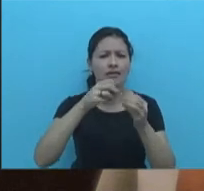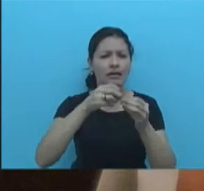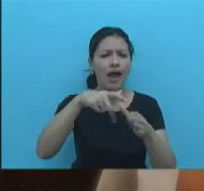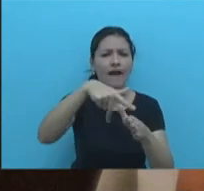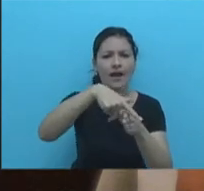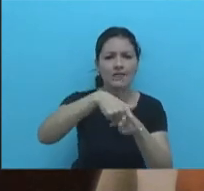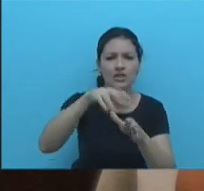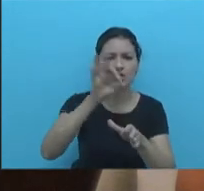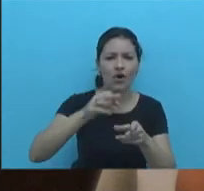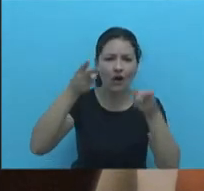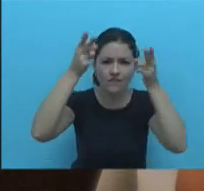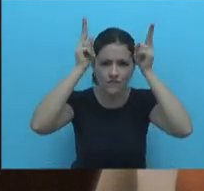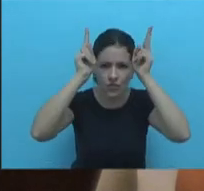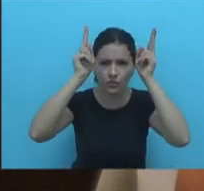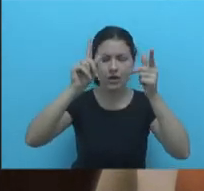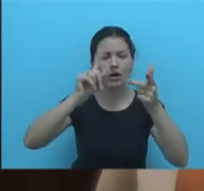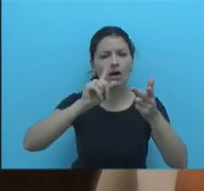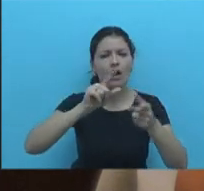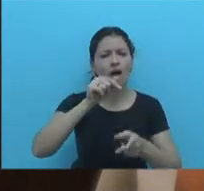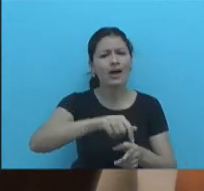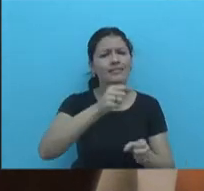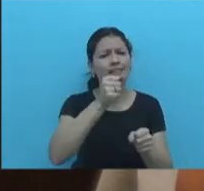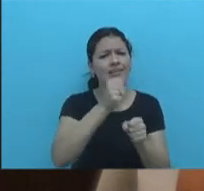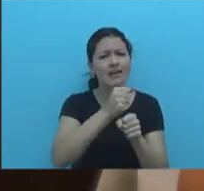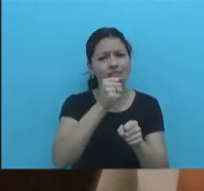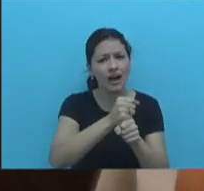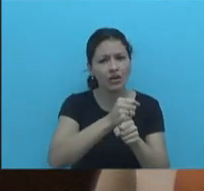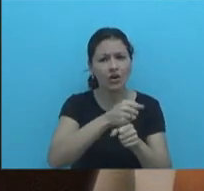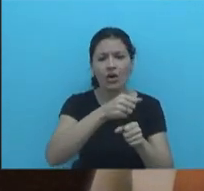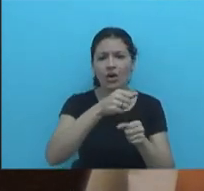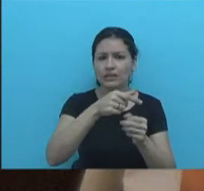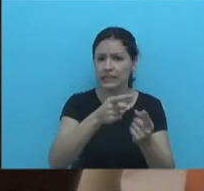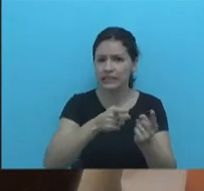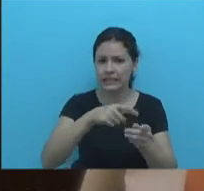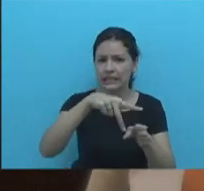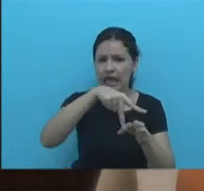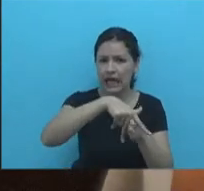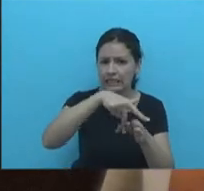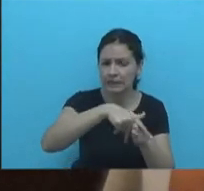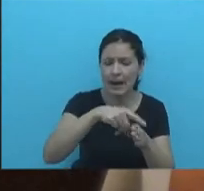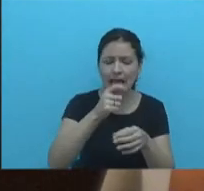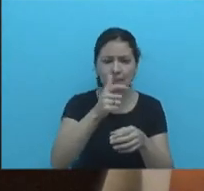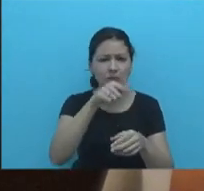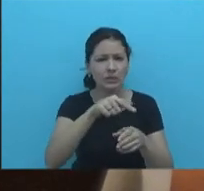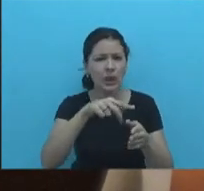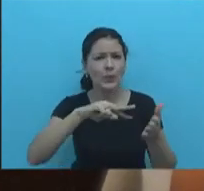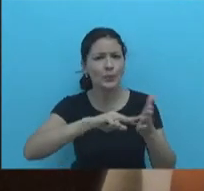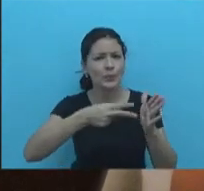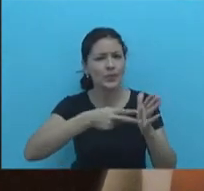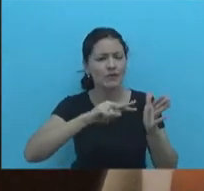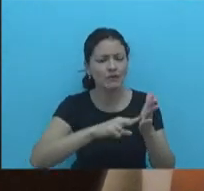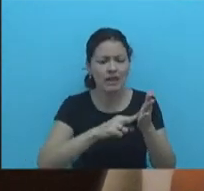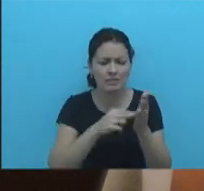Consideramos estas actividades realizadas con la intervención de estos animales una problemática apremiante